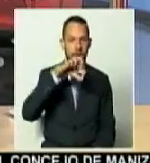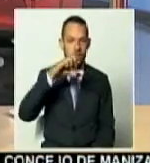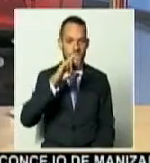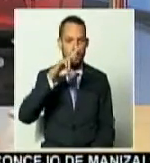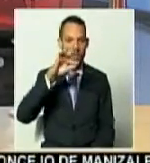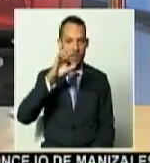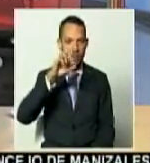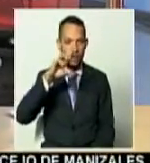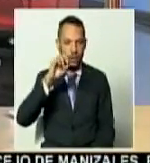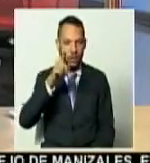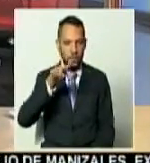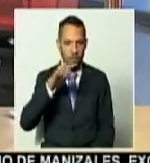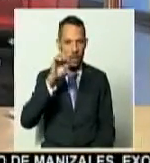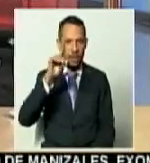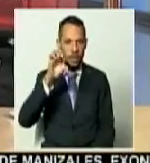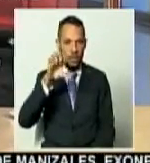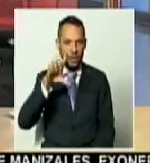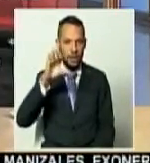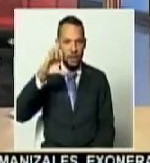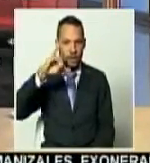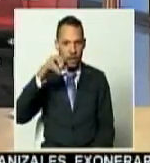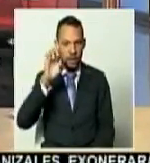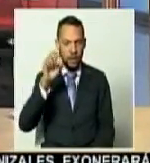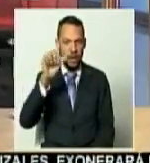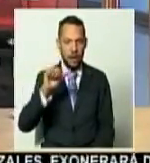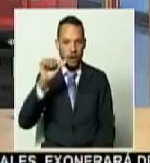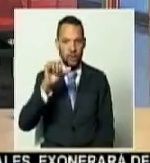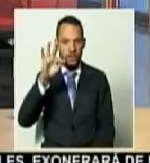reporterosdeleje@telecafe.tv. Y también los invitamos a visitar